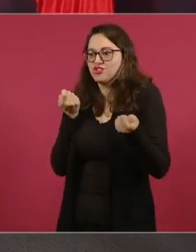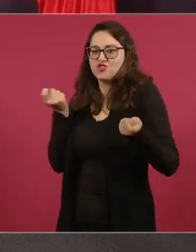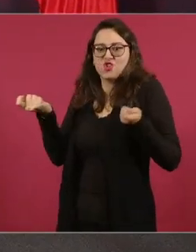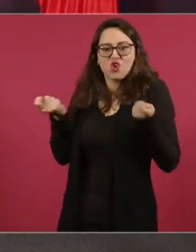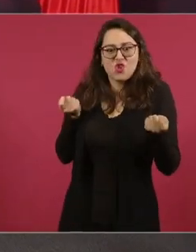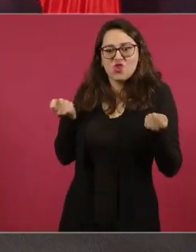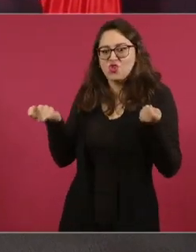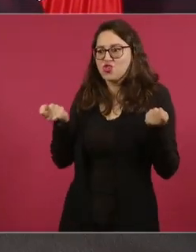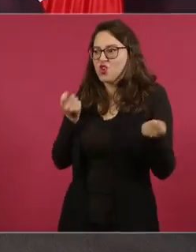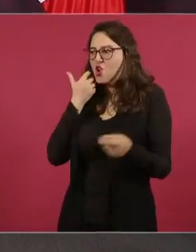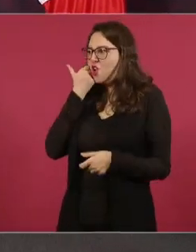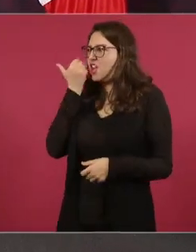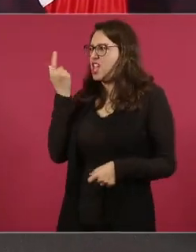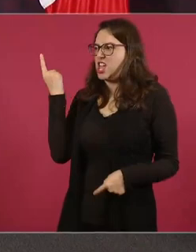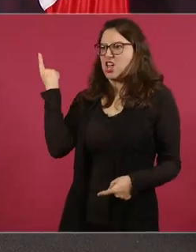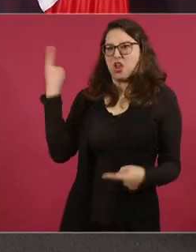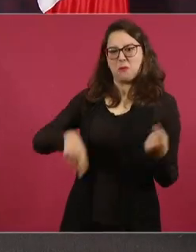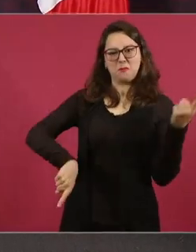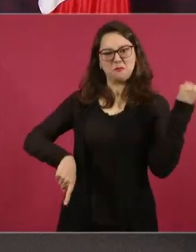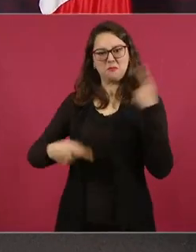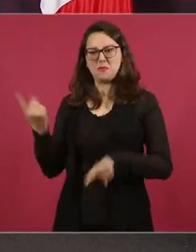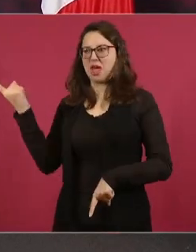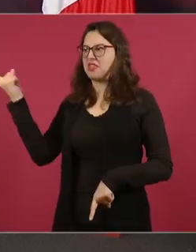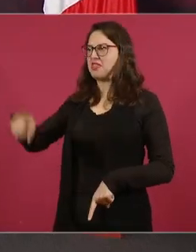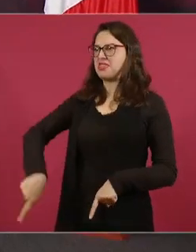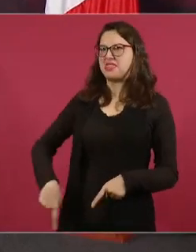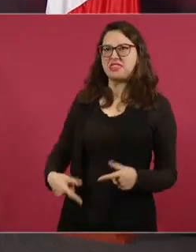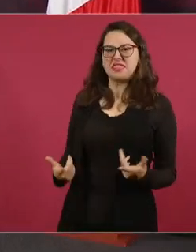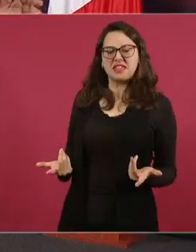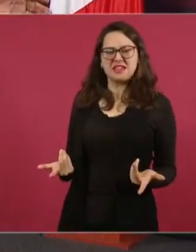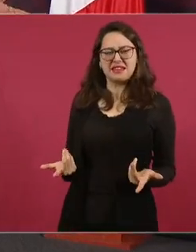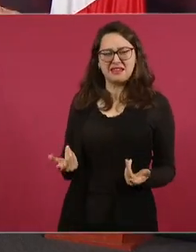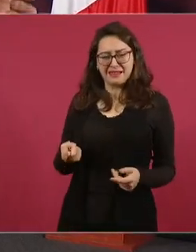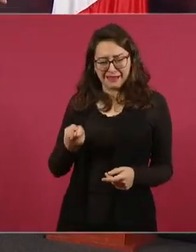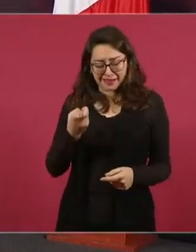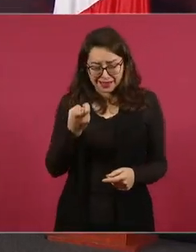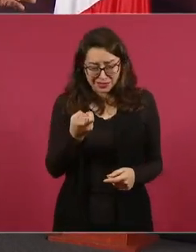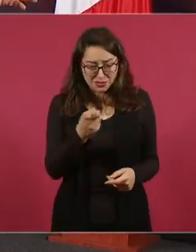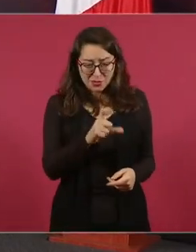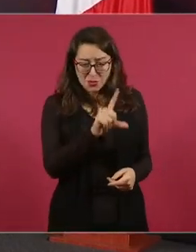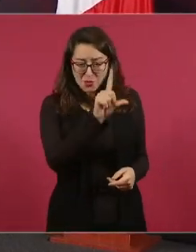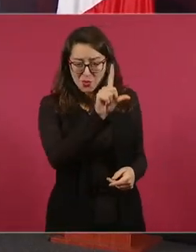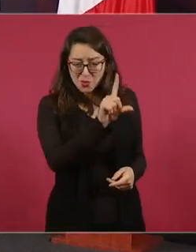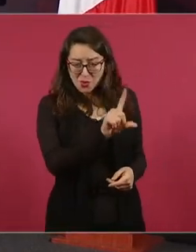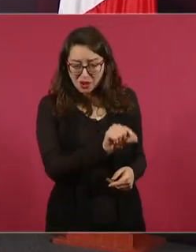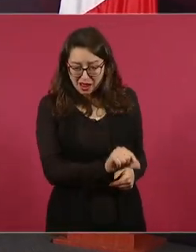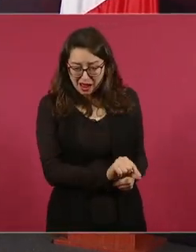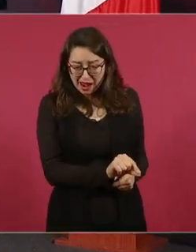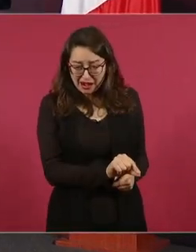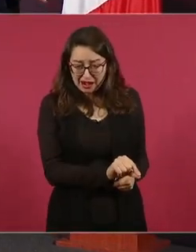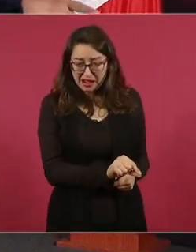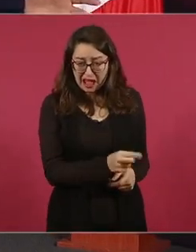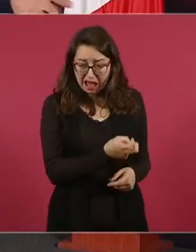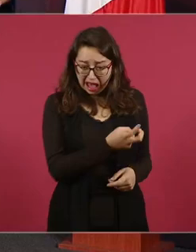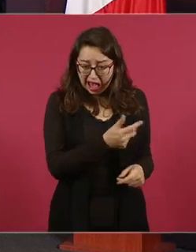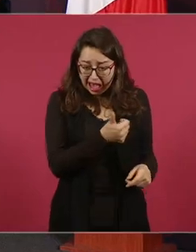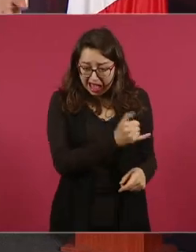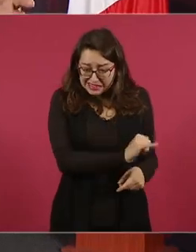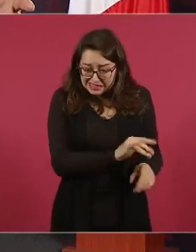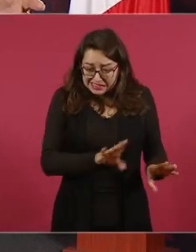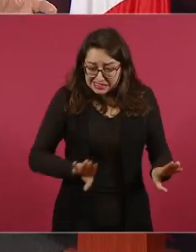en el mando y en el cargo y en ser la jefa de 136 elementos